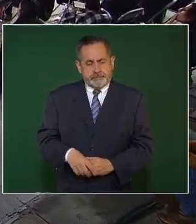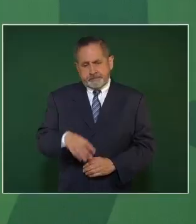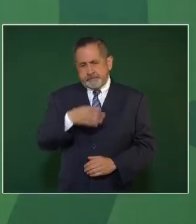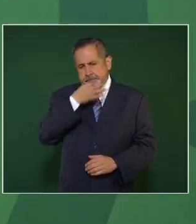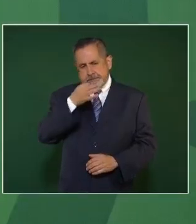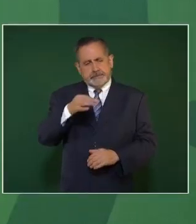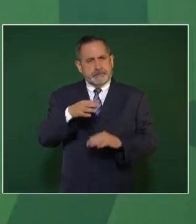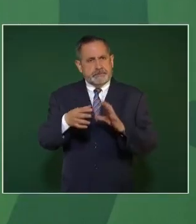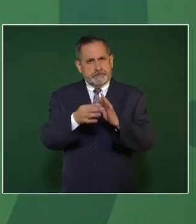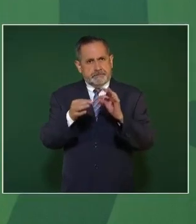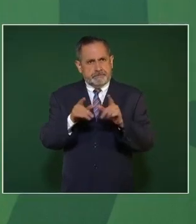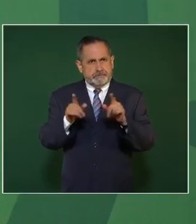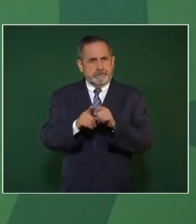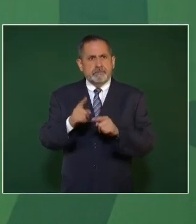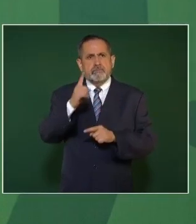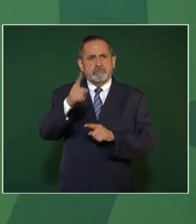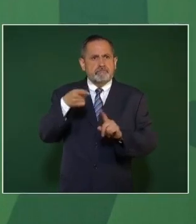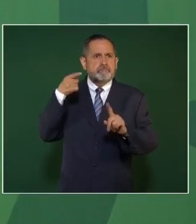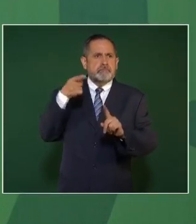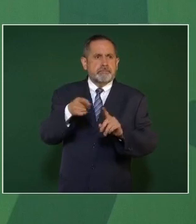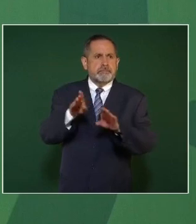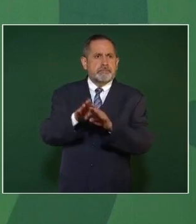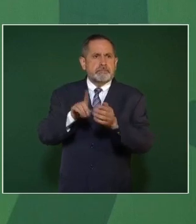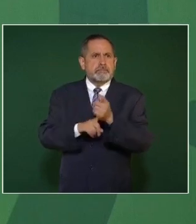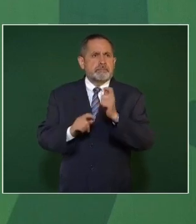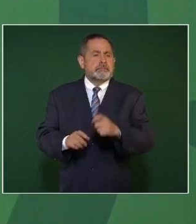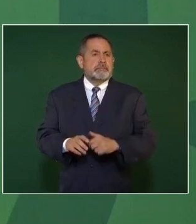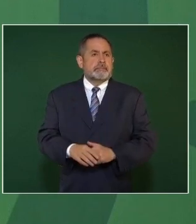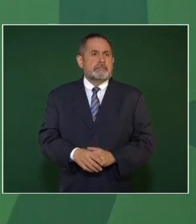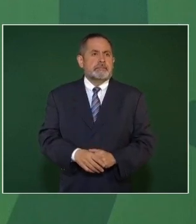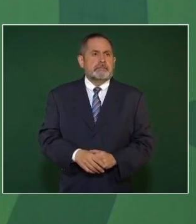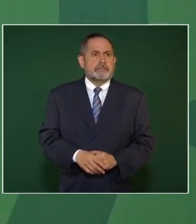tratemos de no